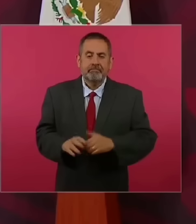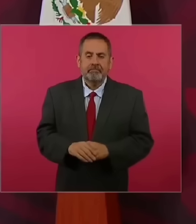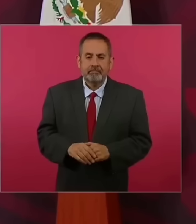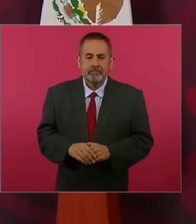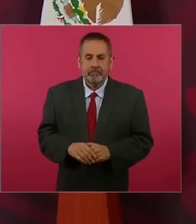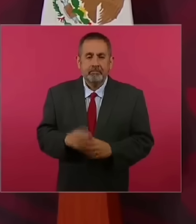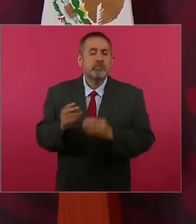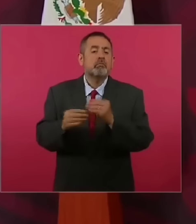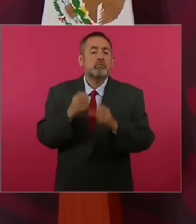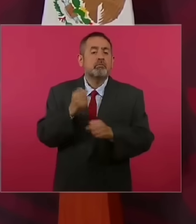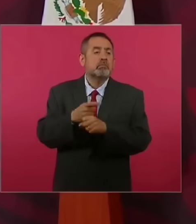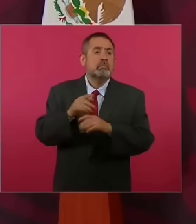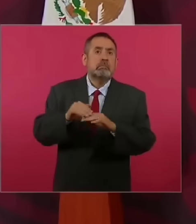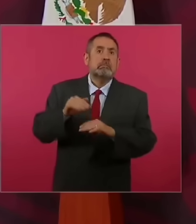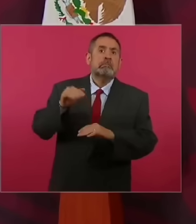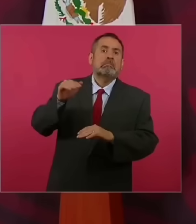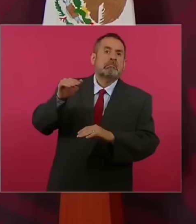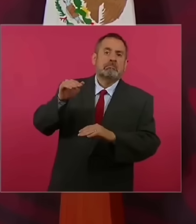¿Cuántos años llevaba así?